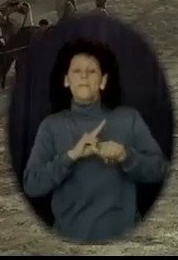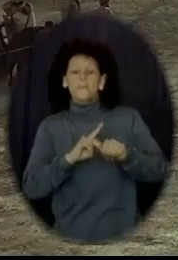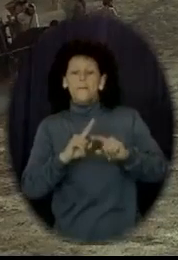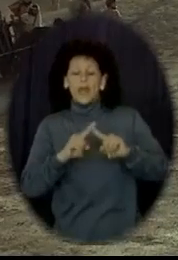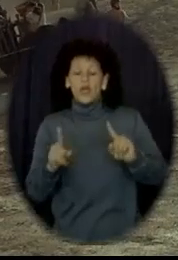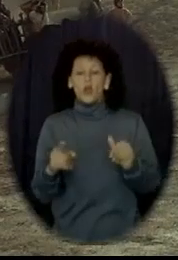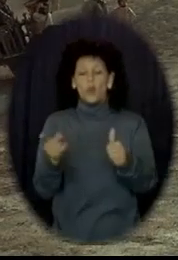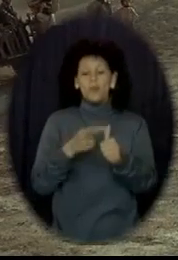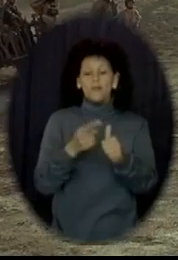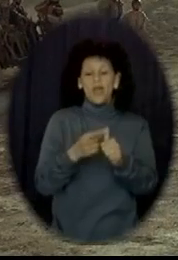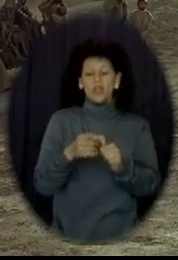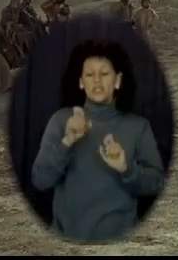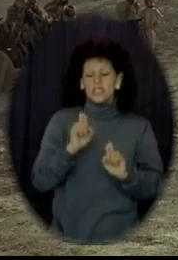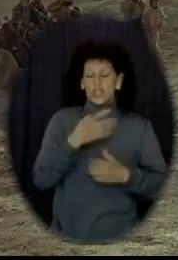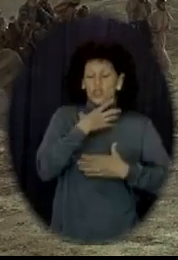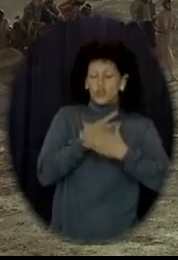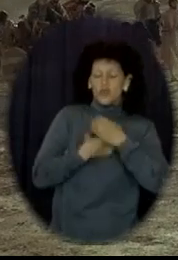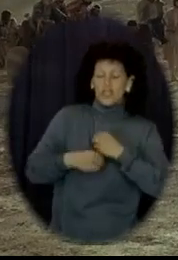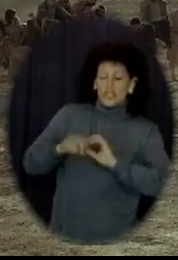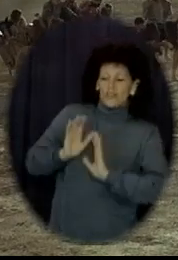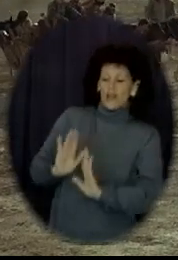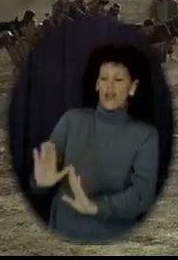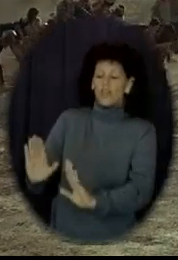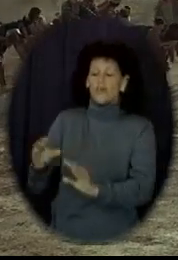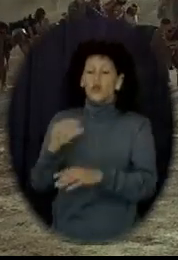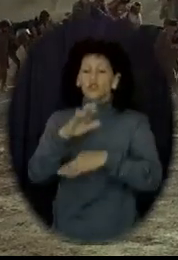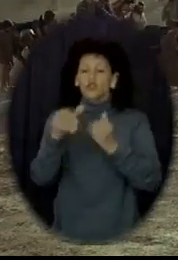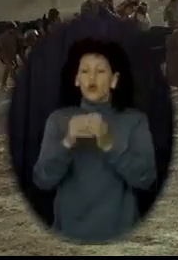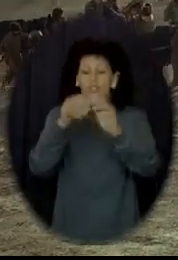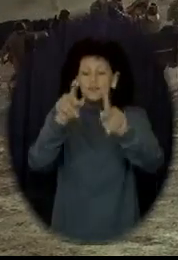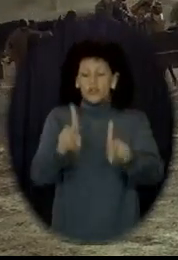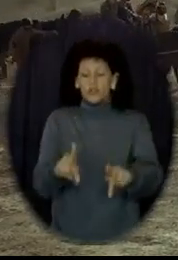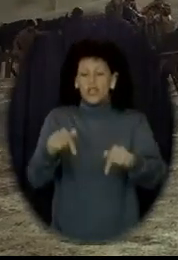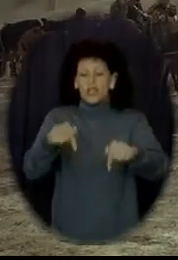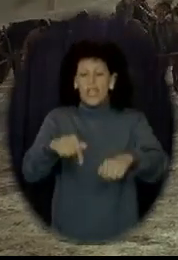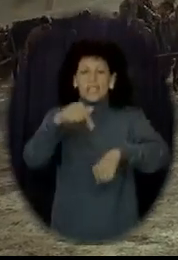Pero primero tiene que sufrir mucho y ser rechazado por la gente de este tiempo.